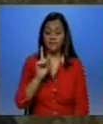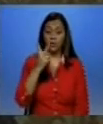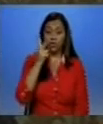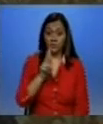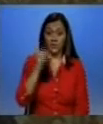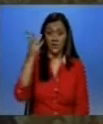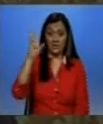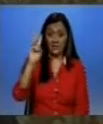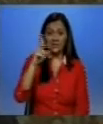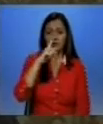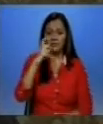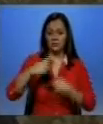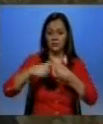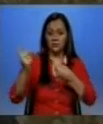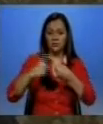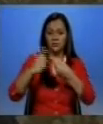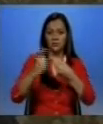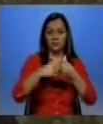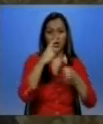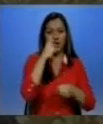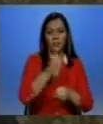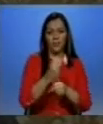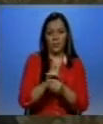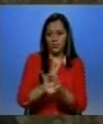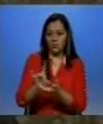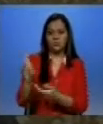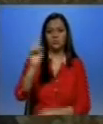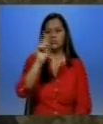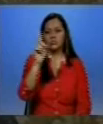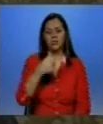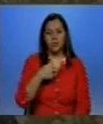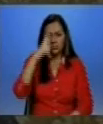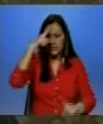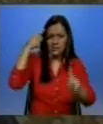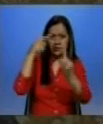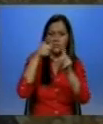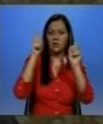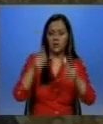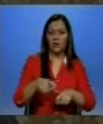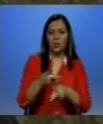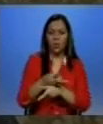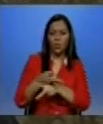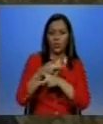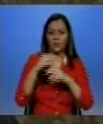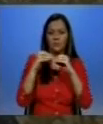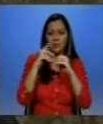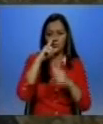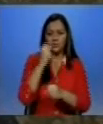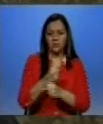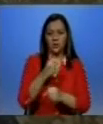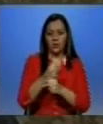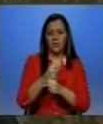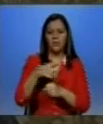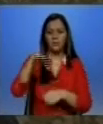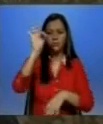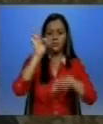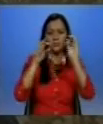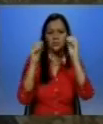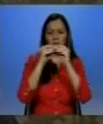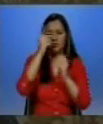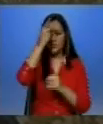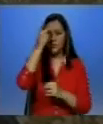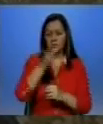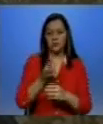que no suba el desempleo, porque además eso está correlacionado con pobreza, desigualdad, etcétera, y estamos tomando muchas medidas al respecto,